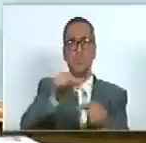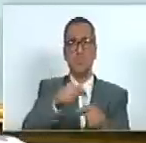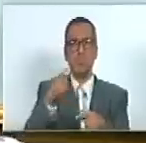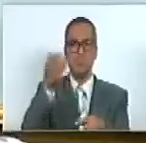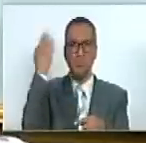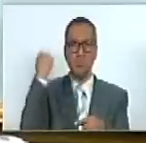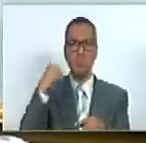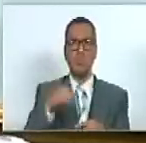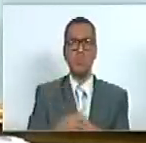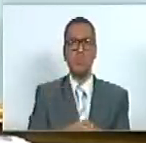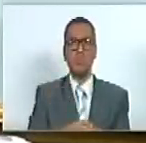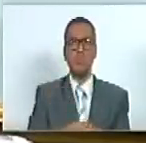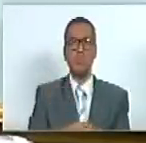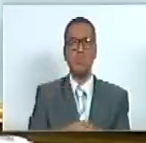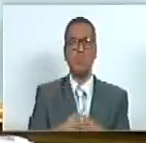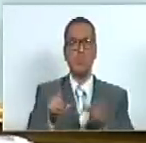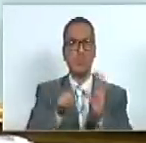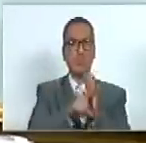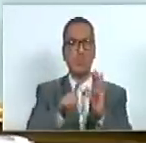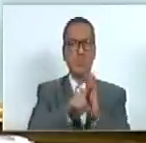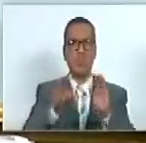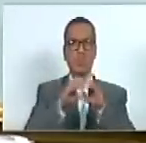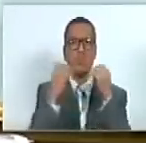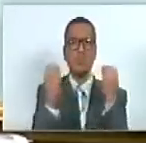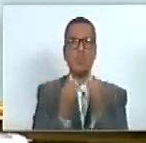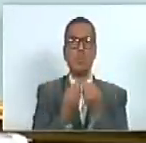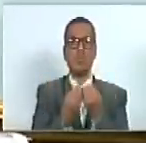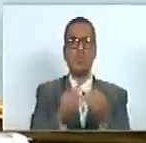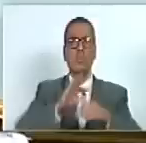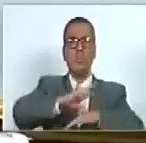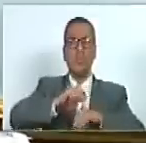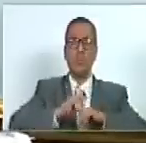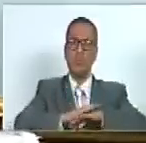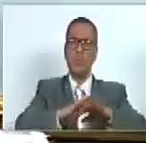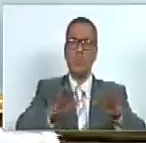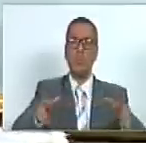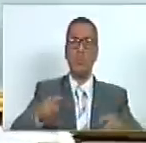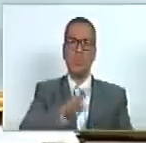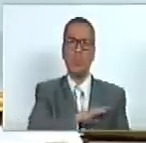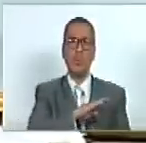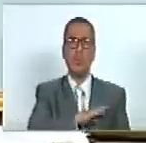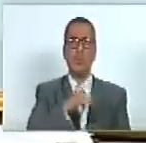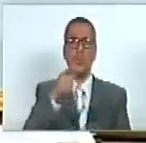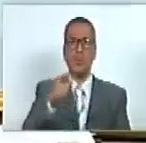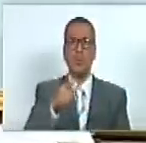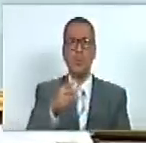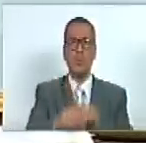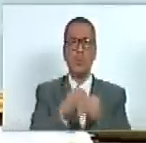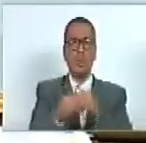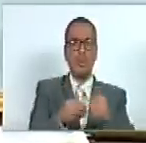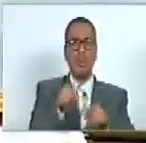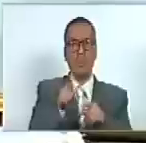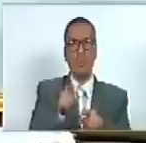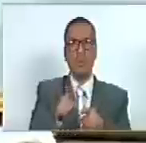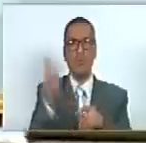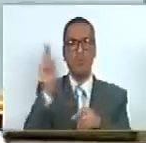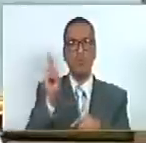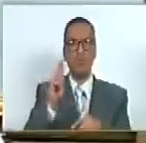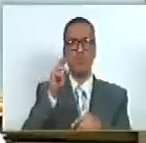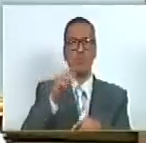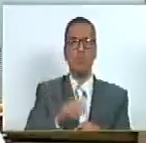pasada la Ley Orgánica de Extinción de Dominio. Y como estos actos contra la